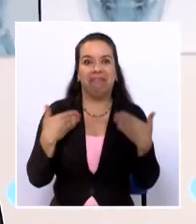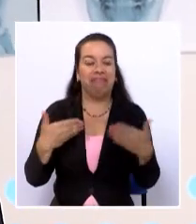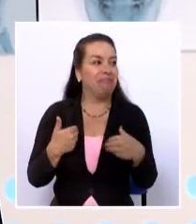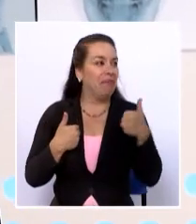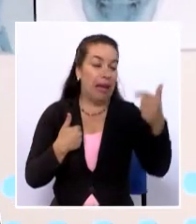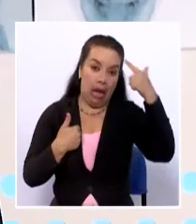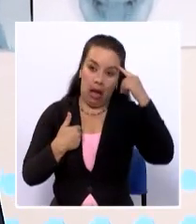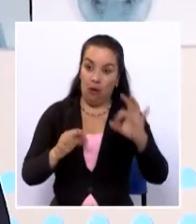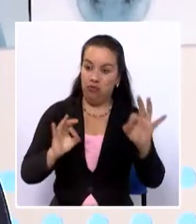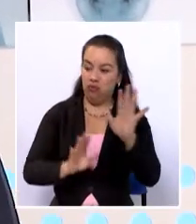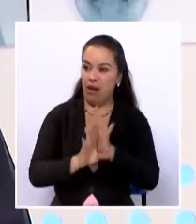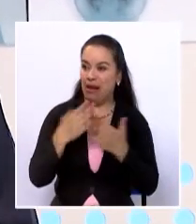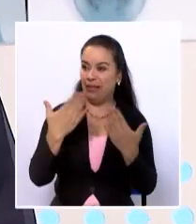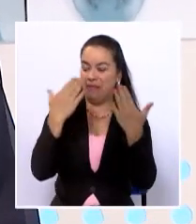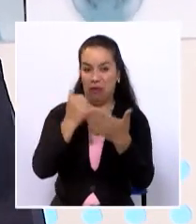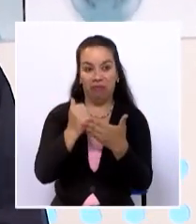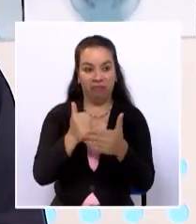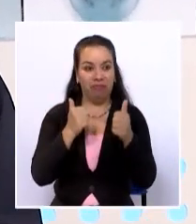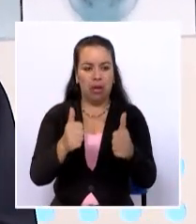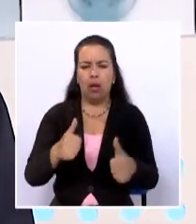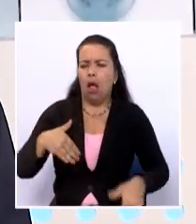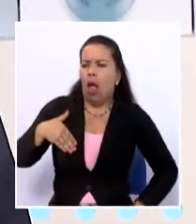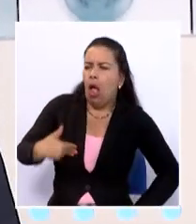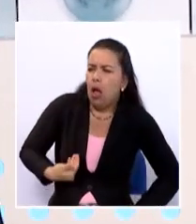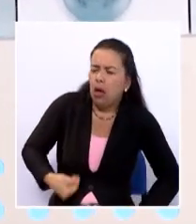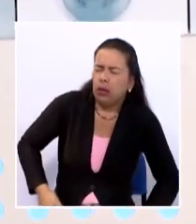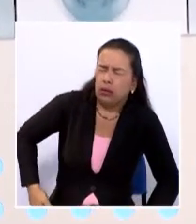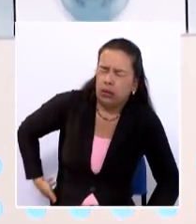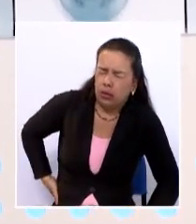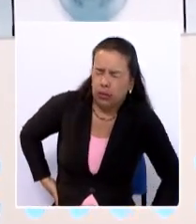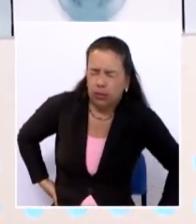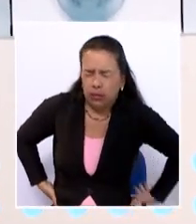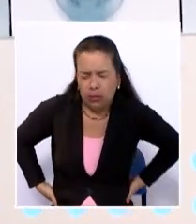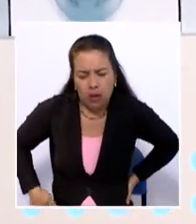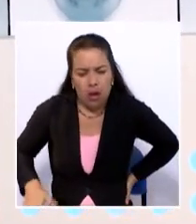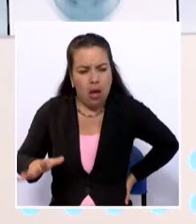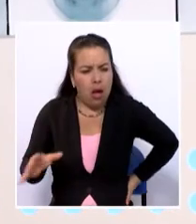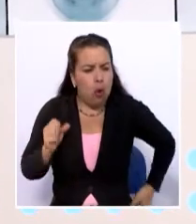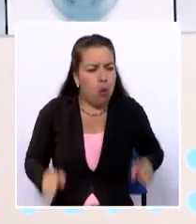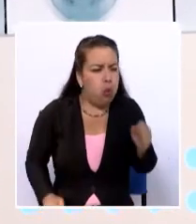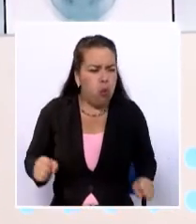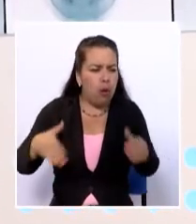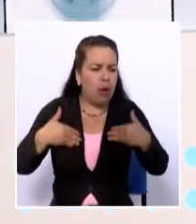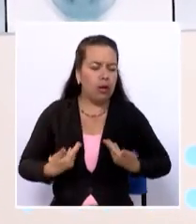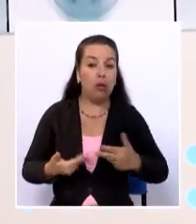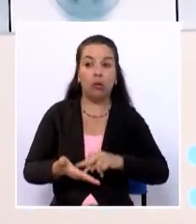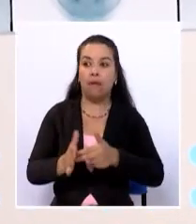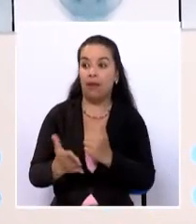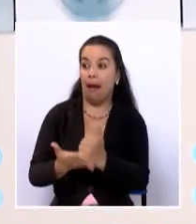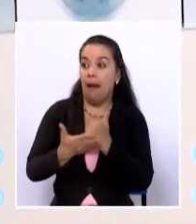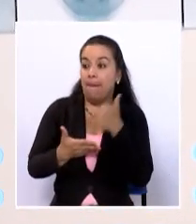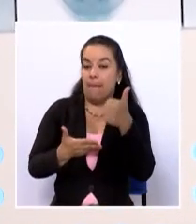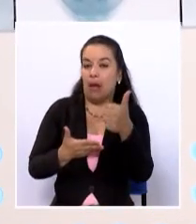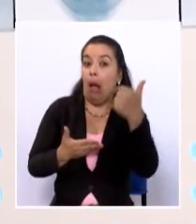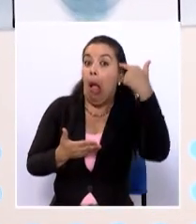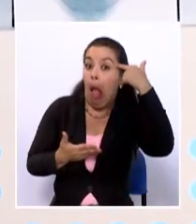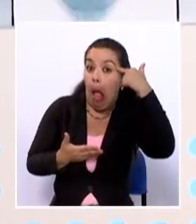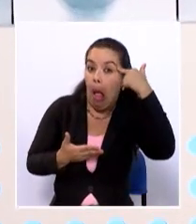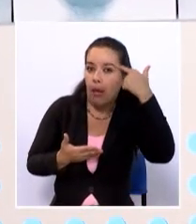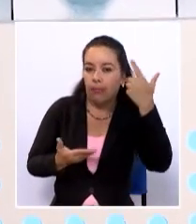mito que tenemos entonces estoy molido como lo llamamos el músculo las piernas y entonces me está haciendo provecho el ejercicio eso es un